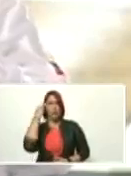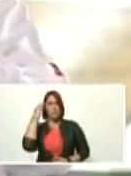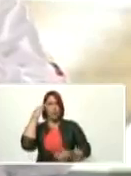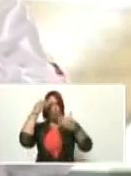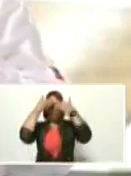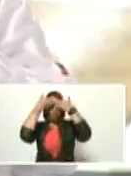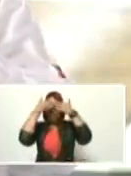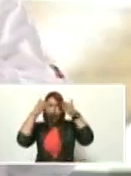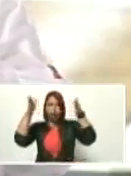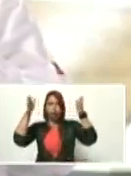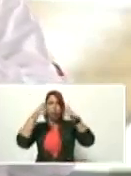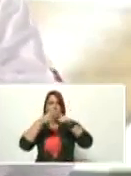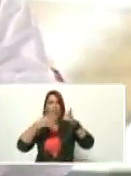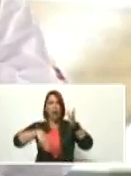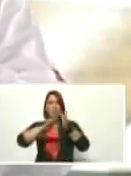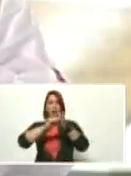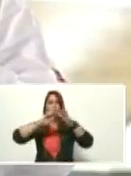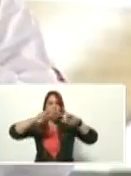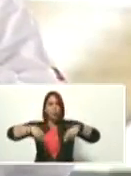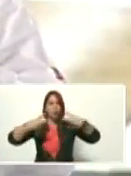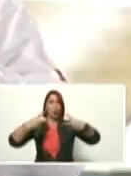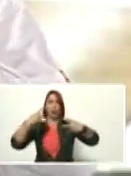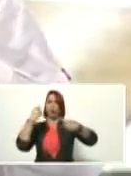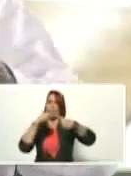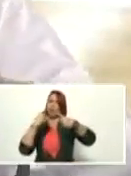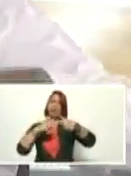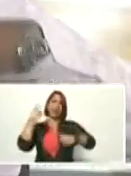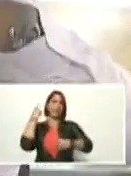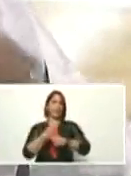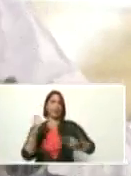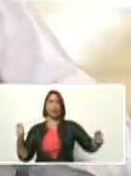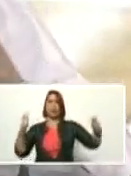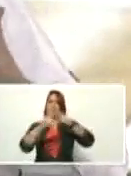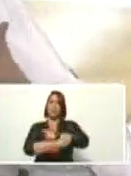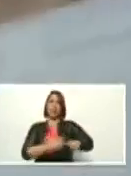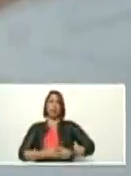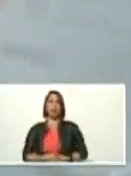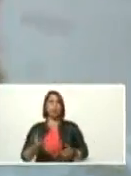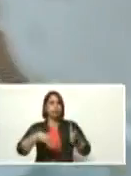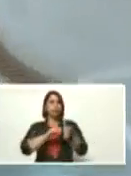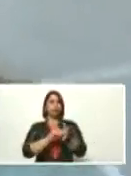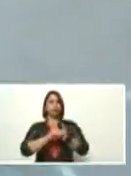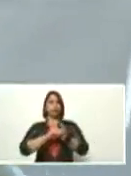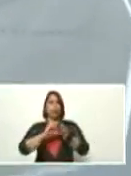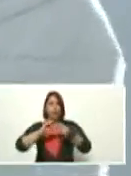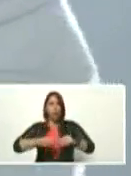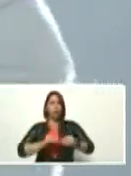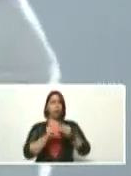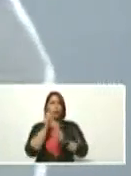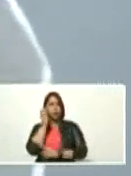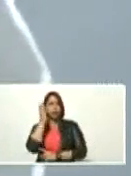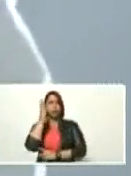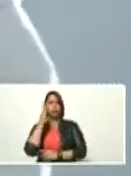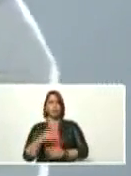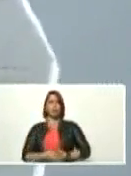abierta para renovar las cosas que había que renovar, para reinventarse, para refrescarse.